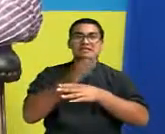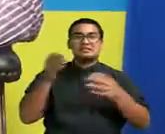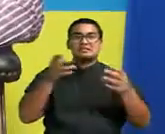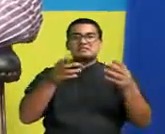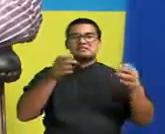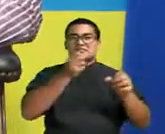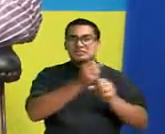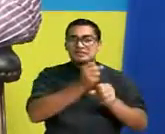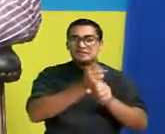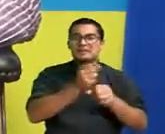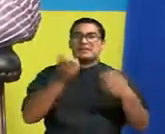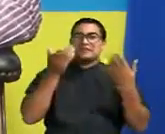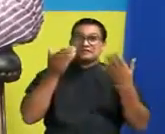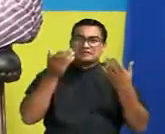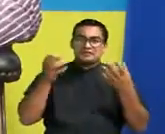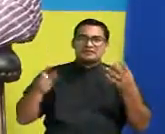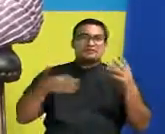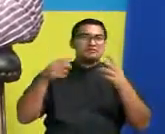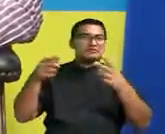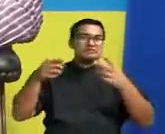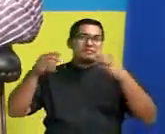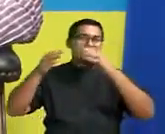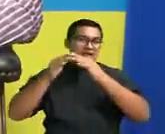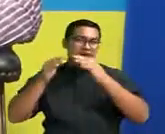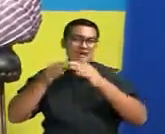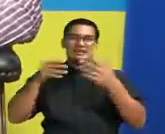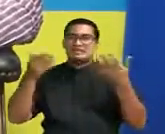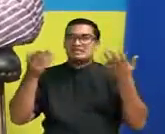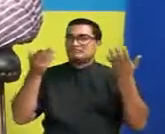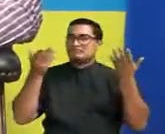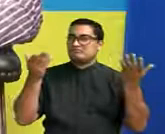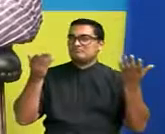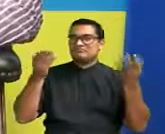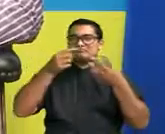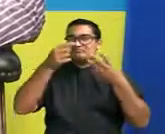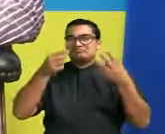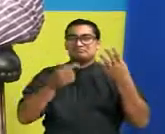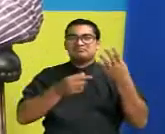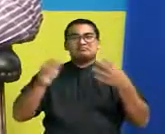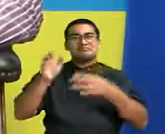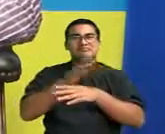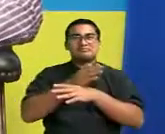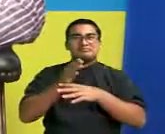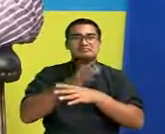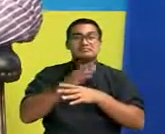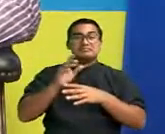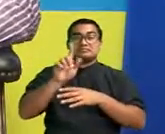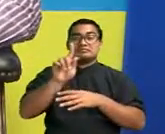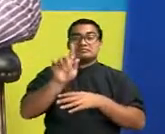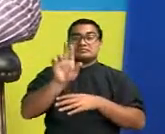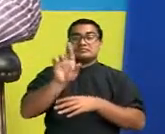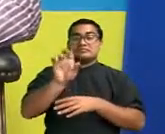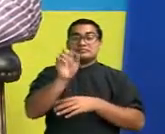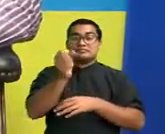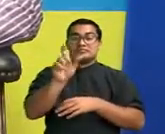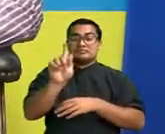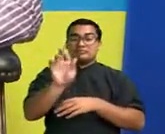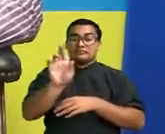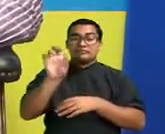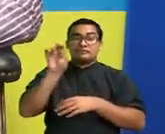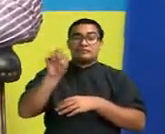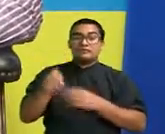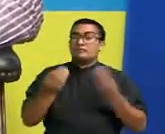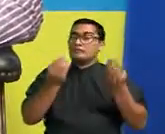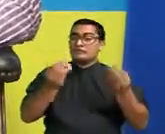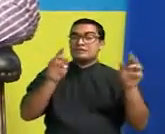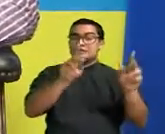laboral, sucede en el entorno del hogar, sucede en la... En fin, es un trastorno que afecta a un